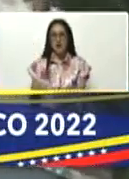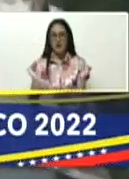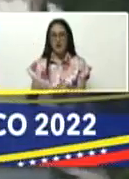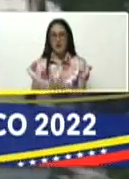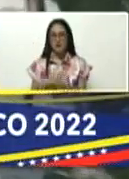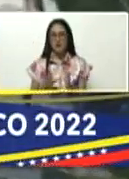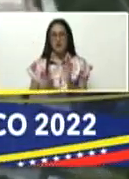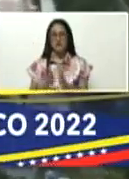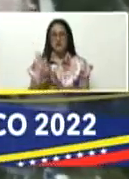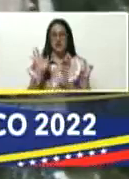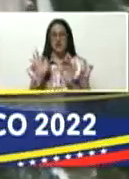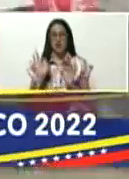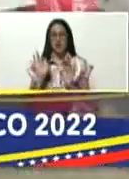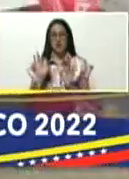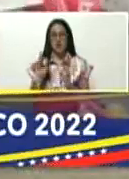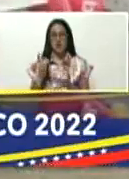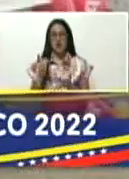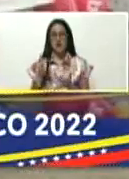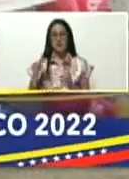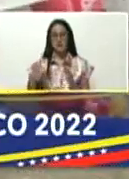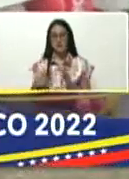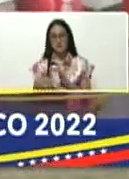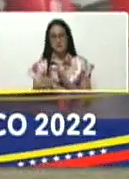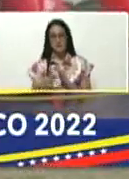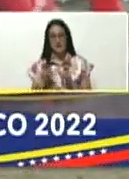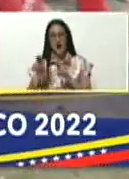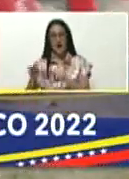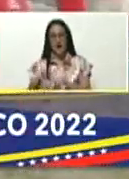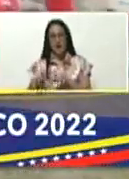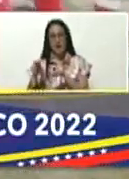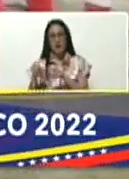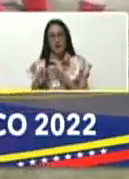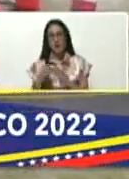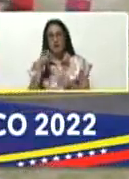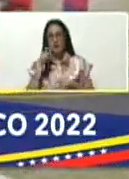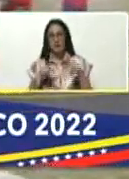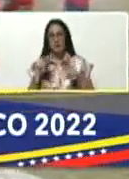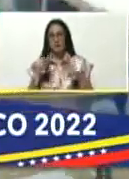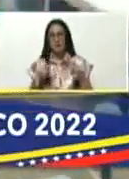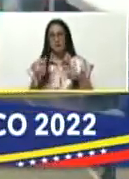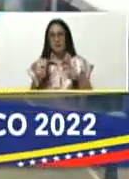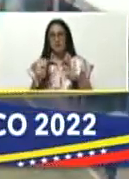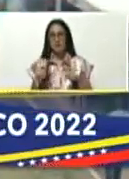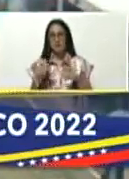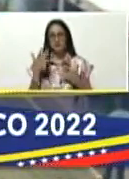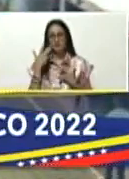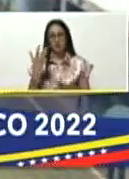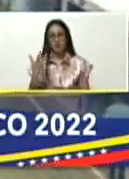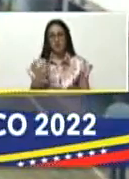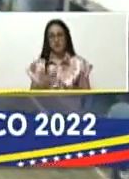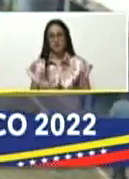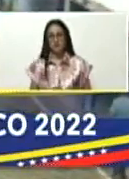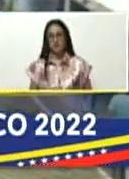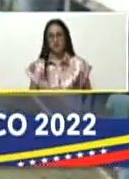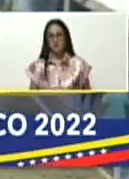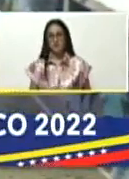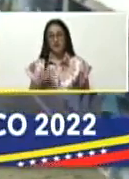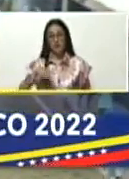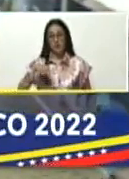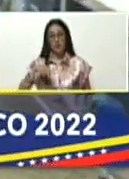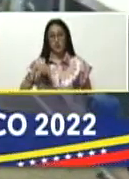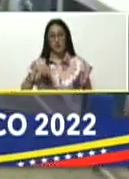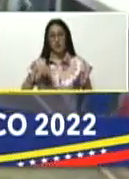el desarrollo pecuario, agrícola. Bueno, y con todas las personalidades que usted allí saludó. Hoy,